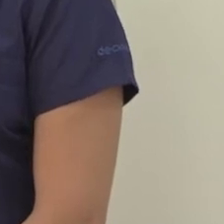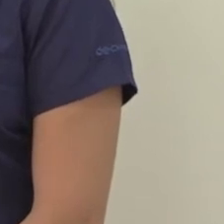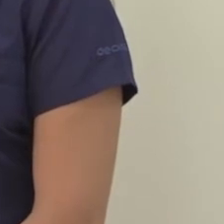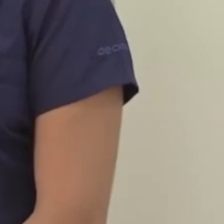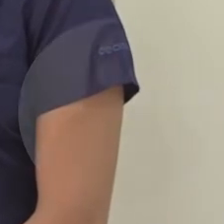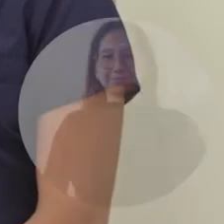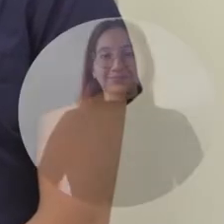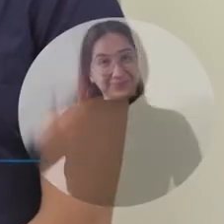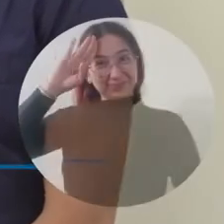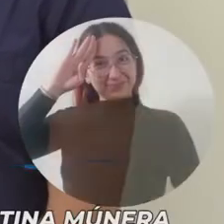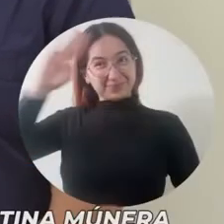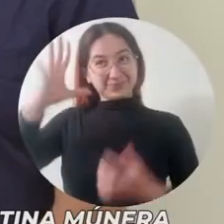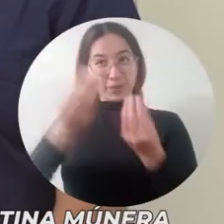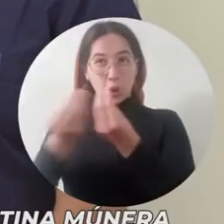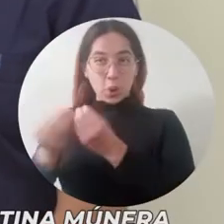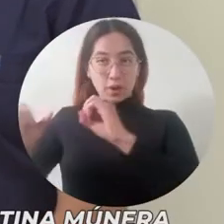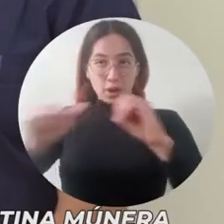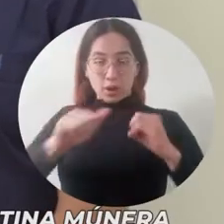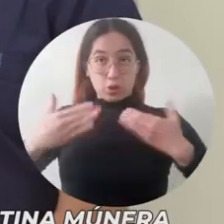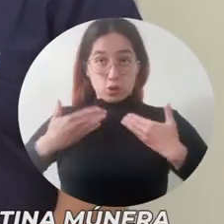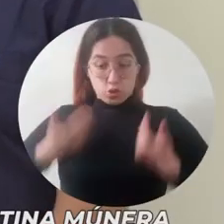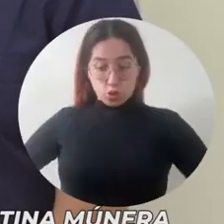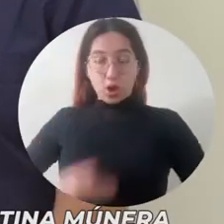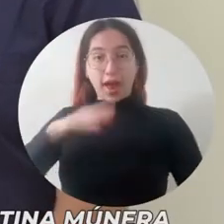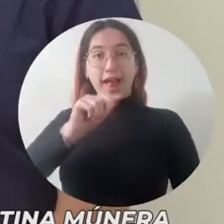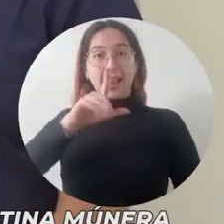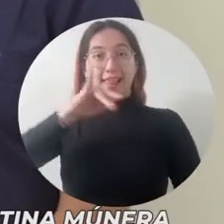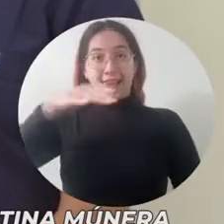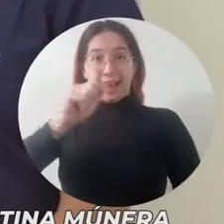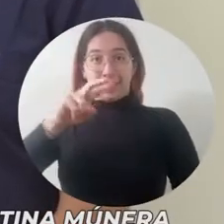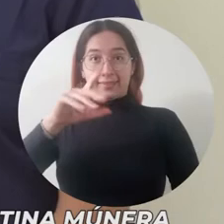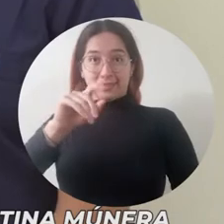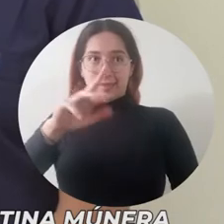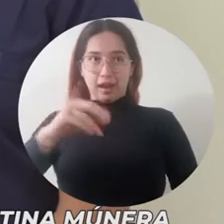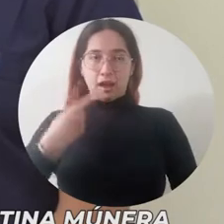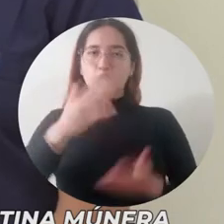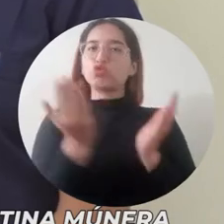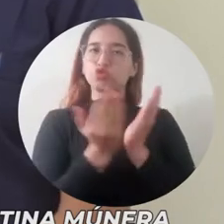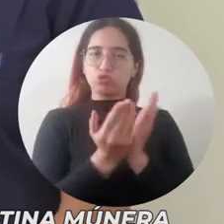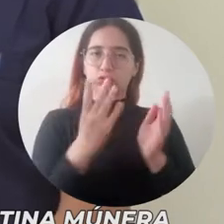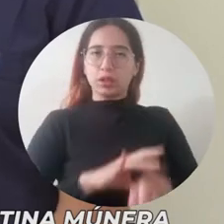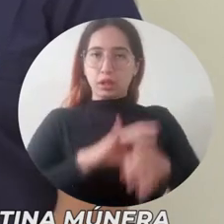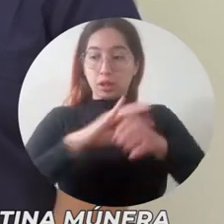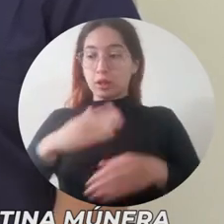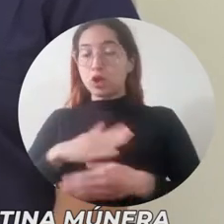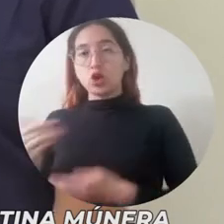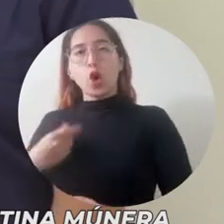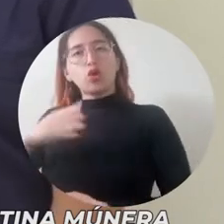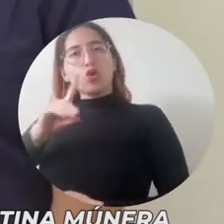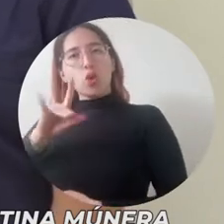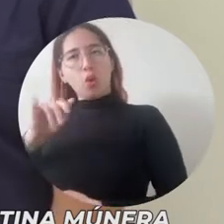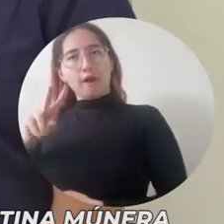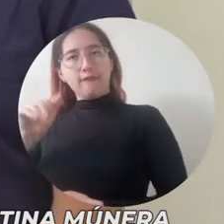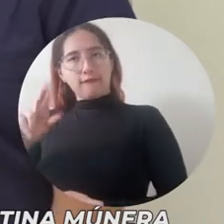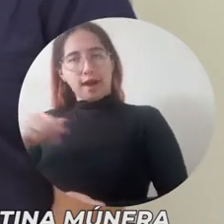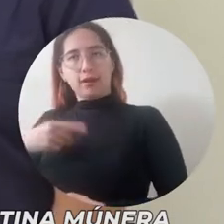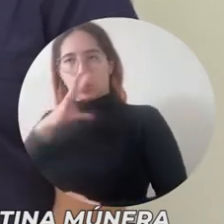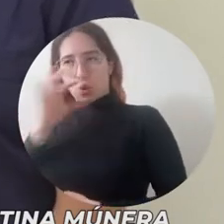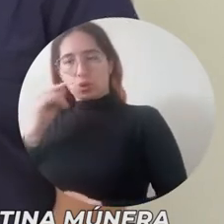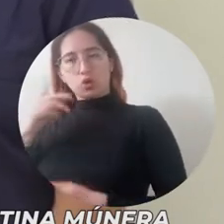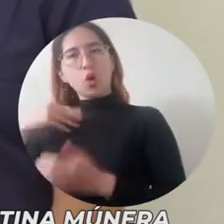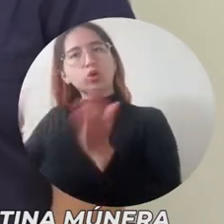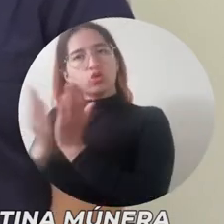Hola compañeros y compañeras, mi nombre es Alejandra Cortina, estudiante de Medicina. Y el mío es Duván Erazo, estudiante del programa de Antropología.